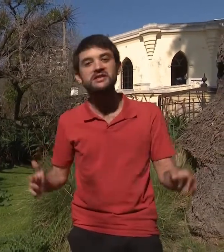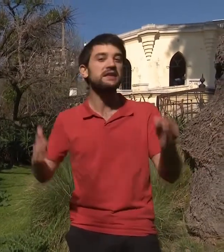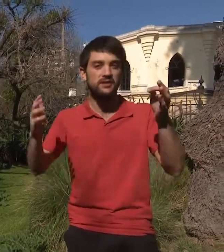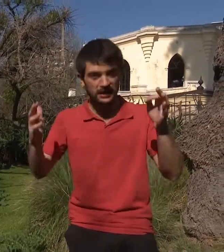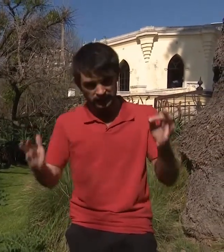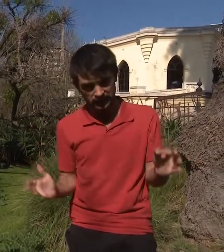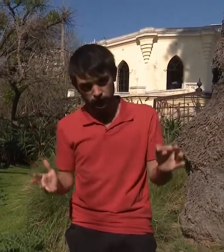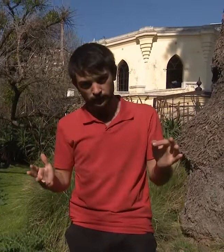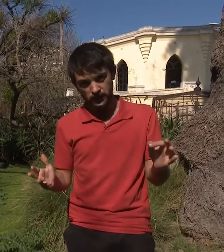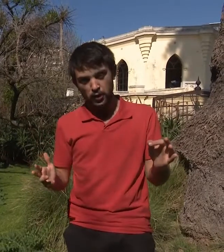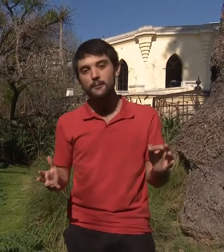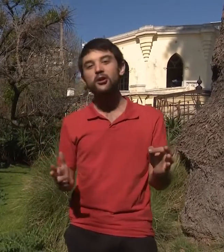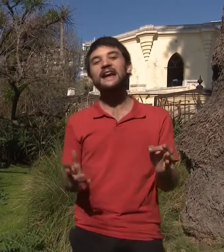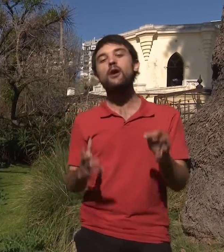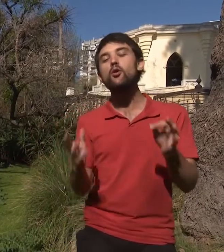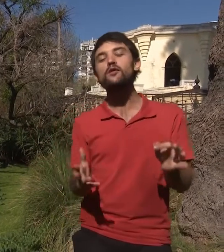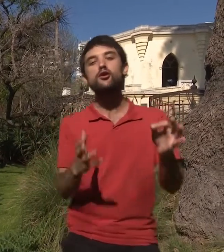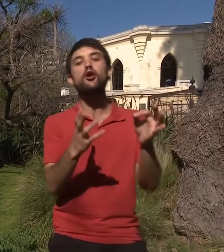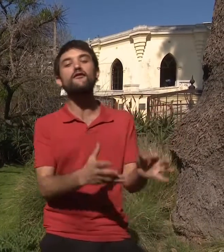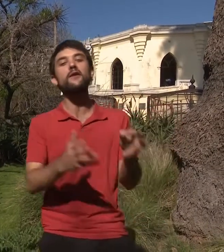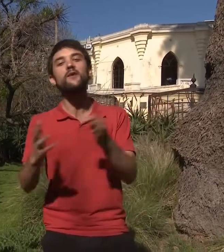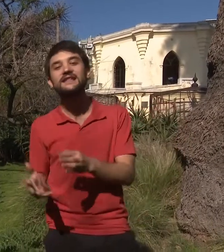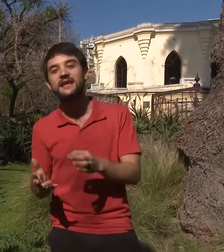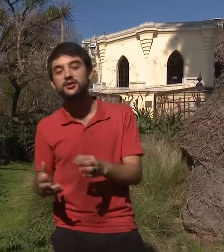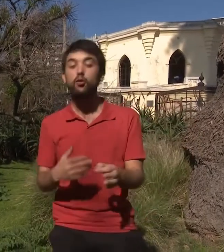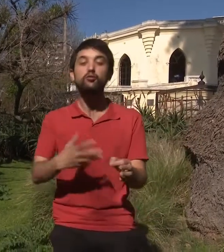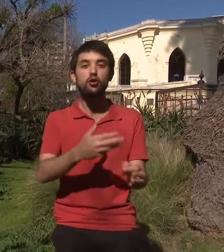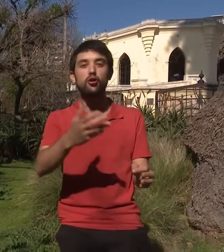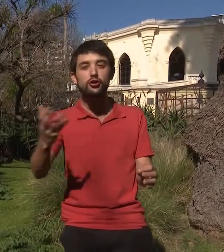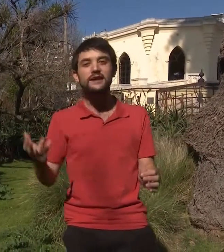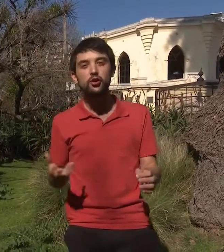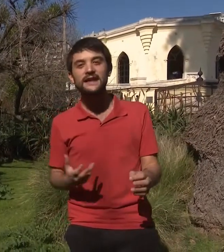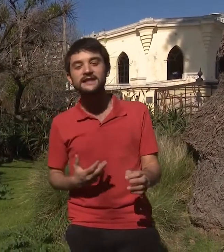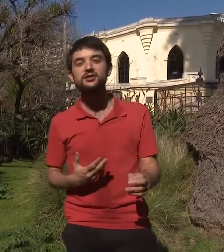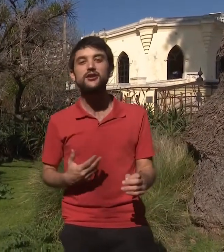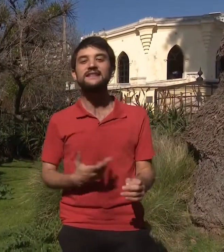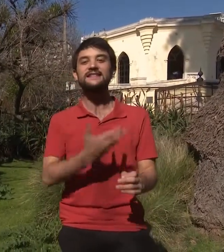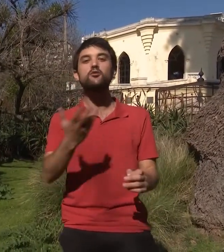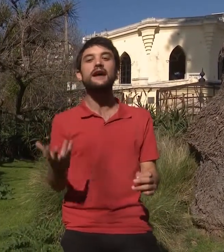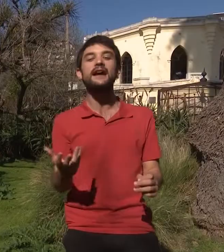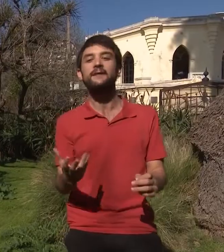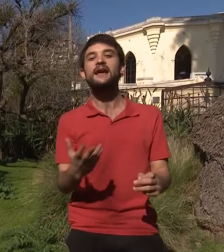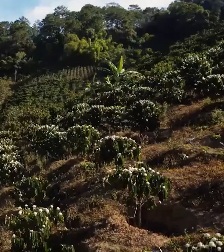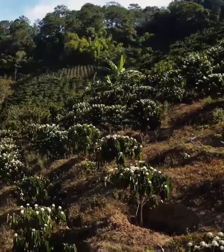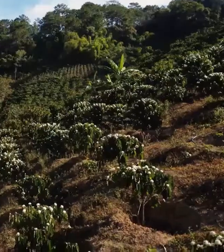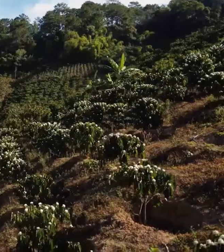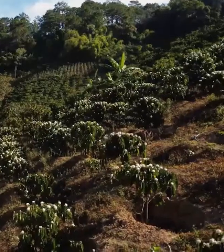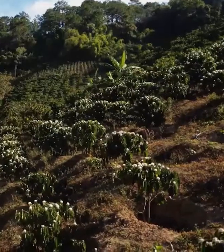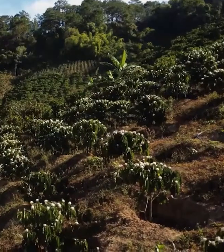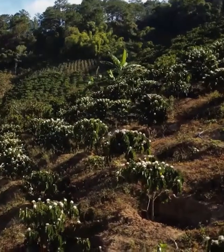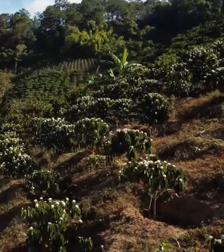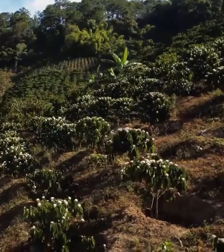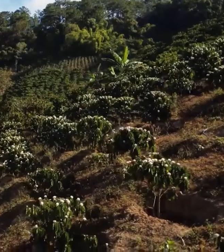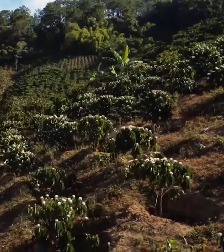Lo digo así, tranquilito. Porque la World Coffee Research, junto con otras organizaciones, aseguran que las